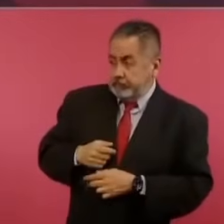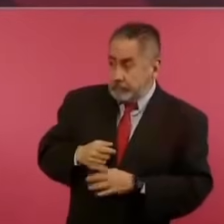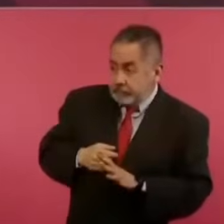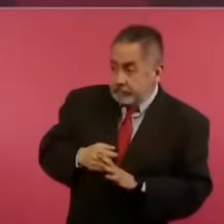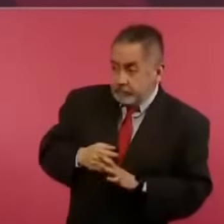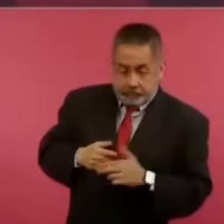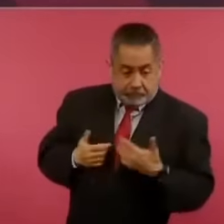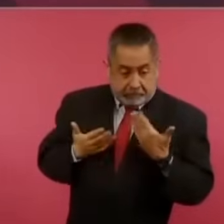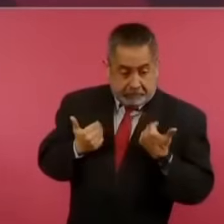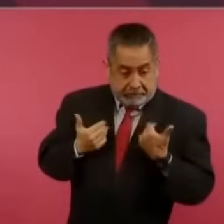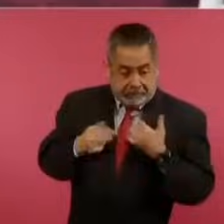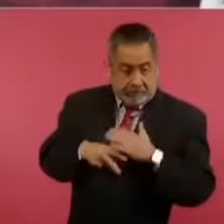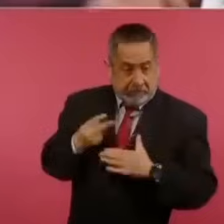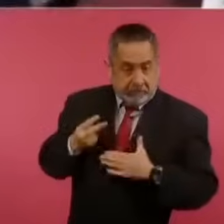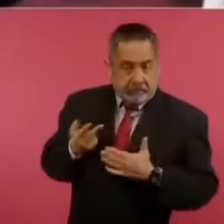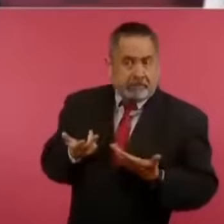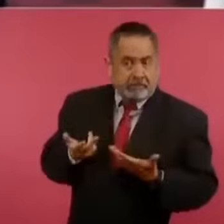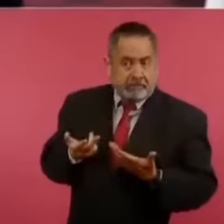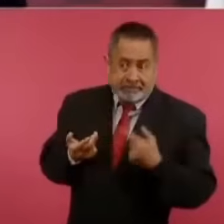y